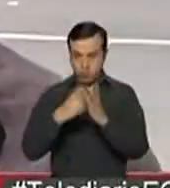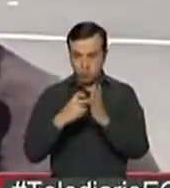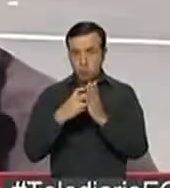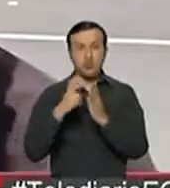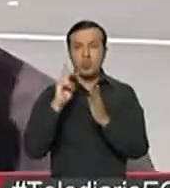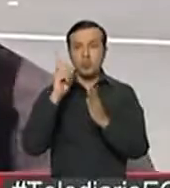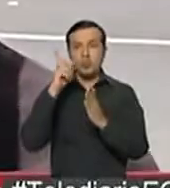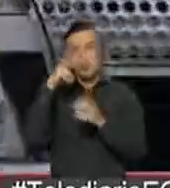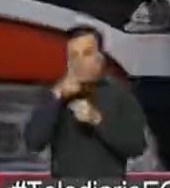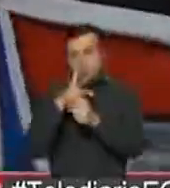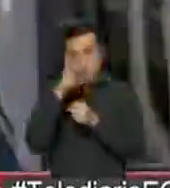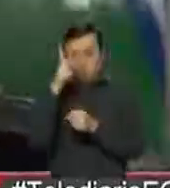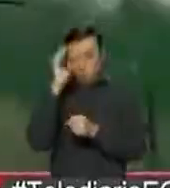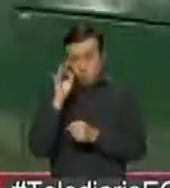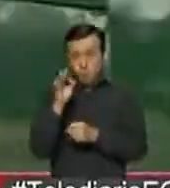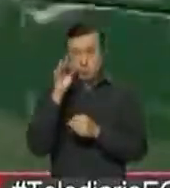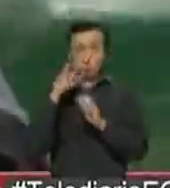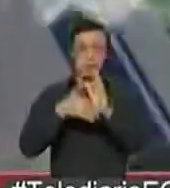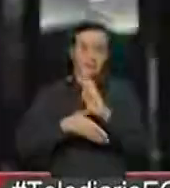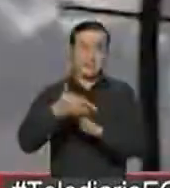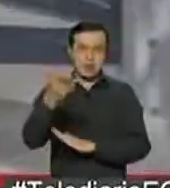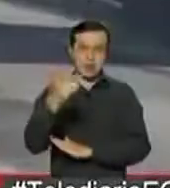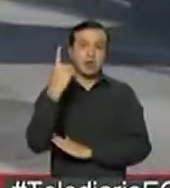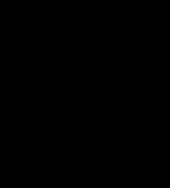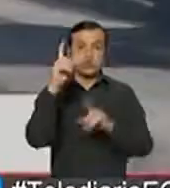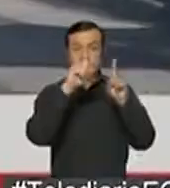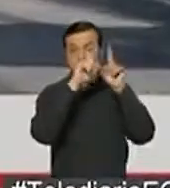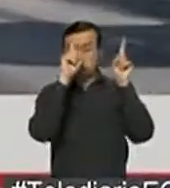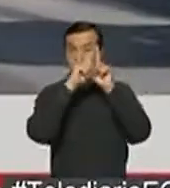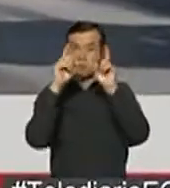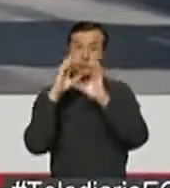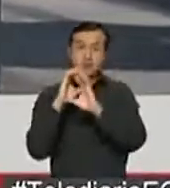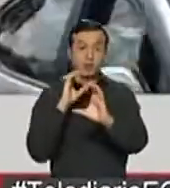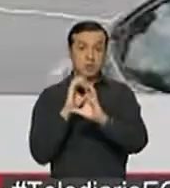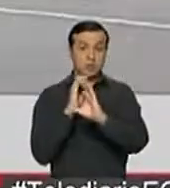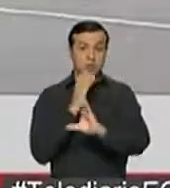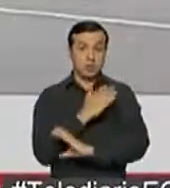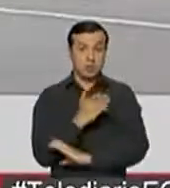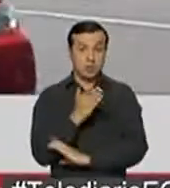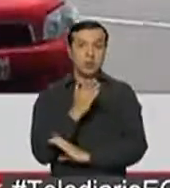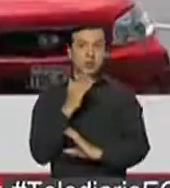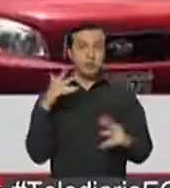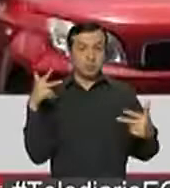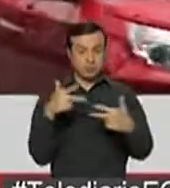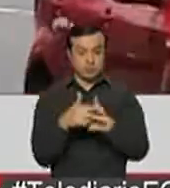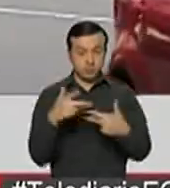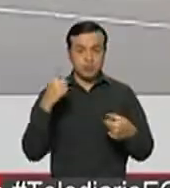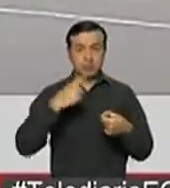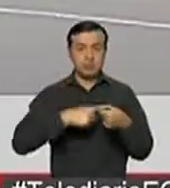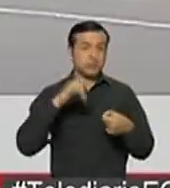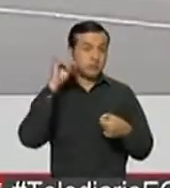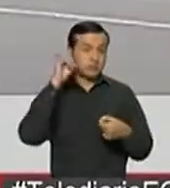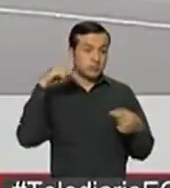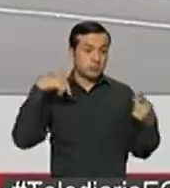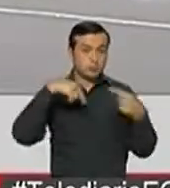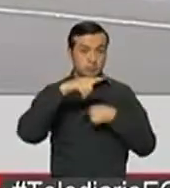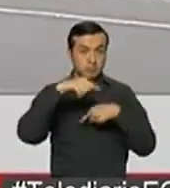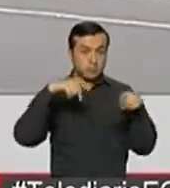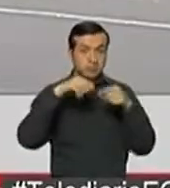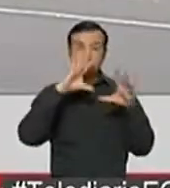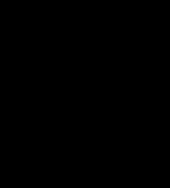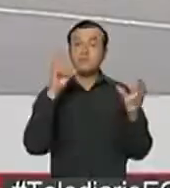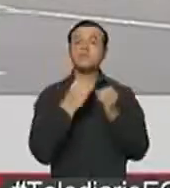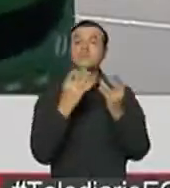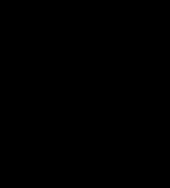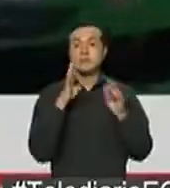necesidad de la ciudadanía. Son 11 empresas y cooperativas de transporte de pasajeros que circulan entre Quito y el Valle de los Chillos, que abarcan un total